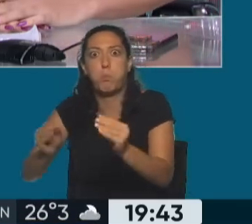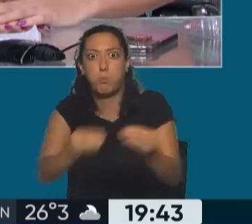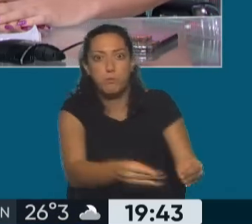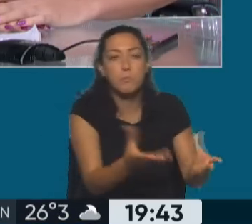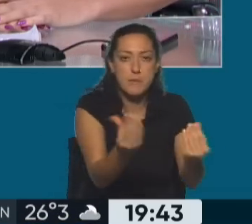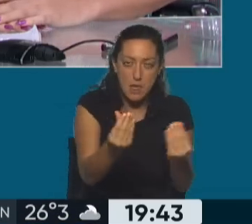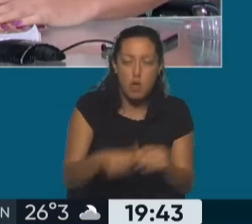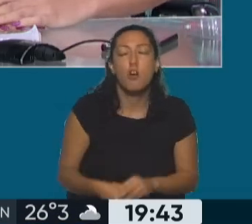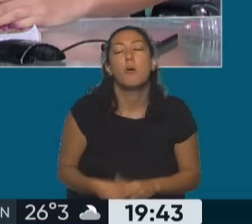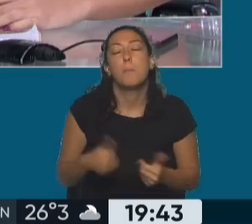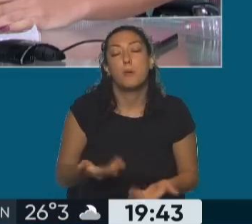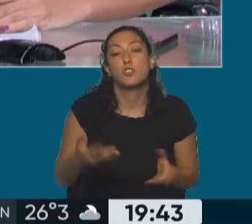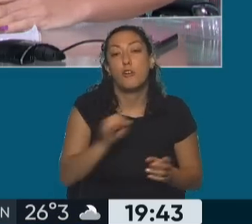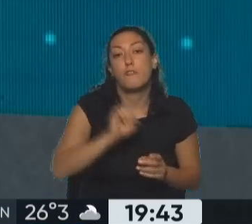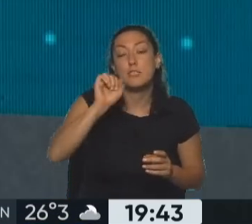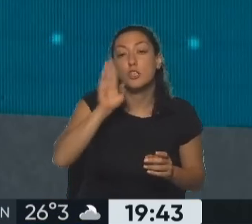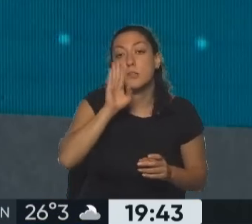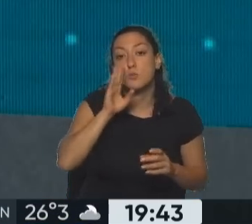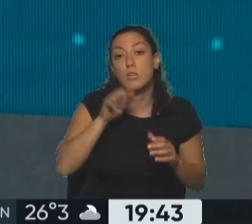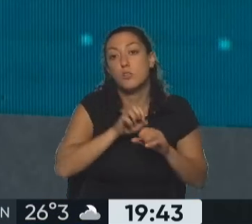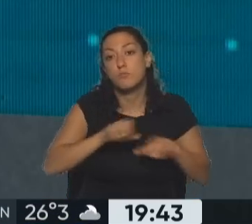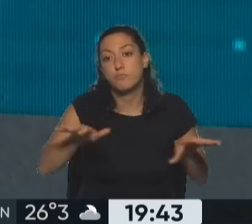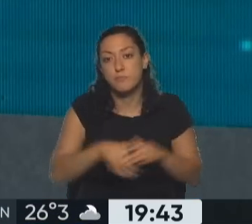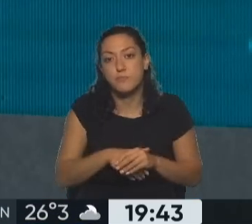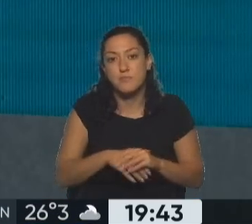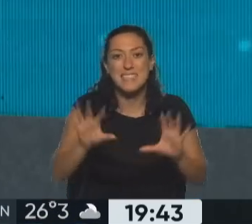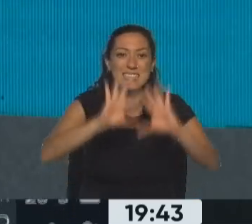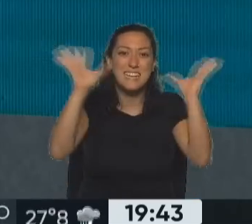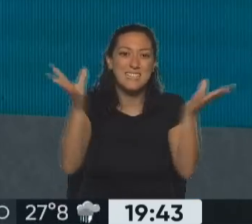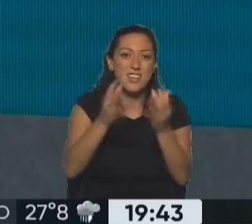conoció la inflación de Estados Unidos. Información del ámbito internacional. Gracias, Leticia.